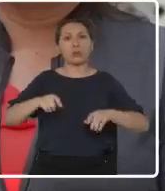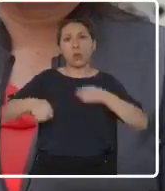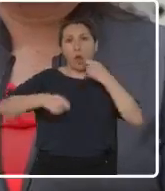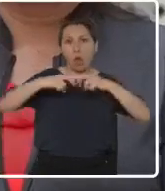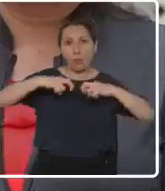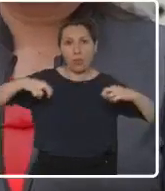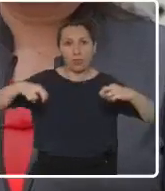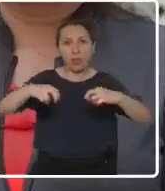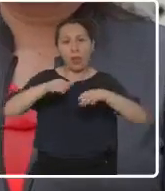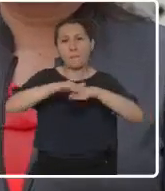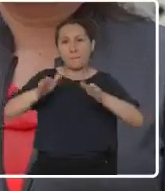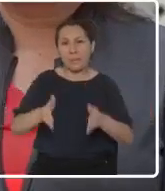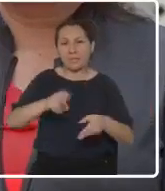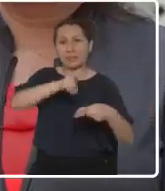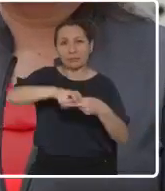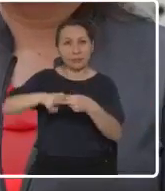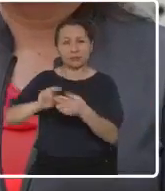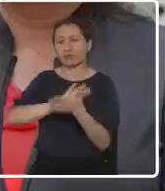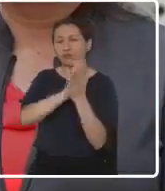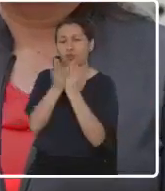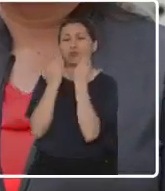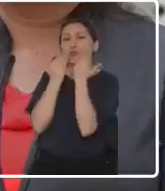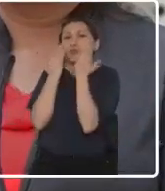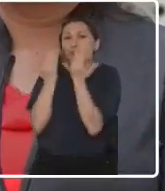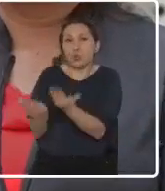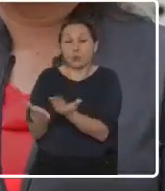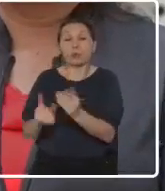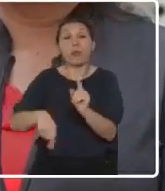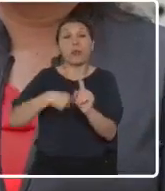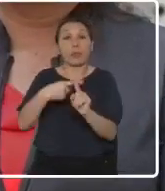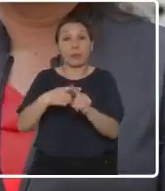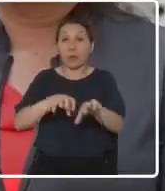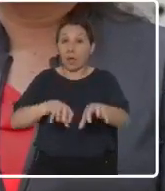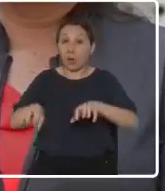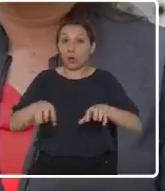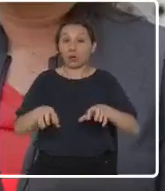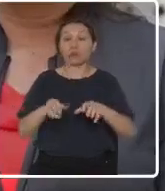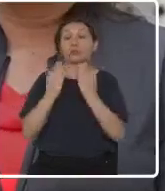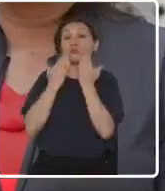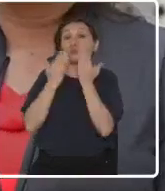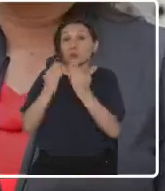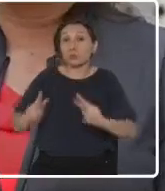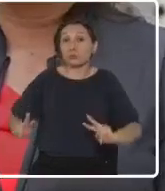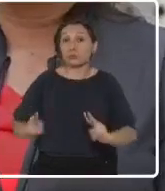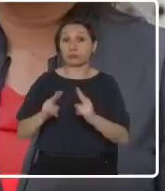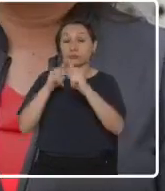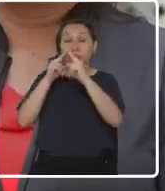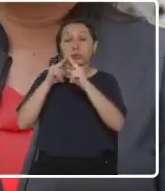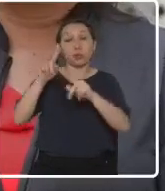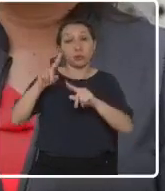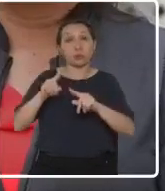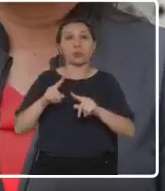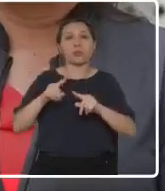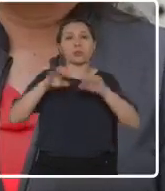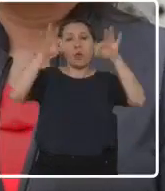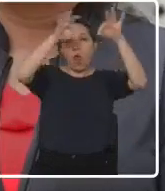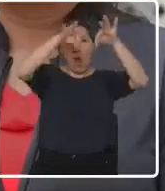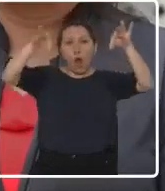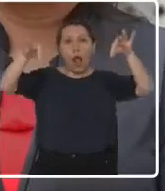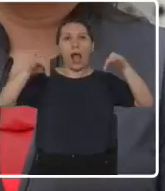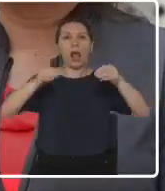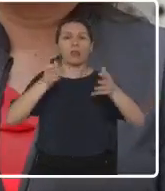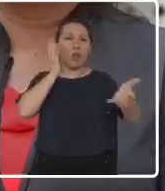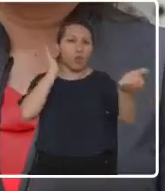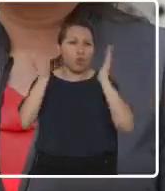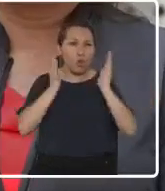comedores, mesas, sillas, etc. Además, dentro de los bienes que se van a donar para la reconstrucción, hay percheros, tendederos,